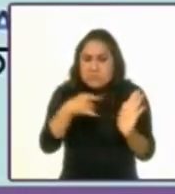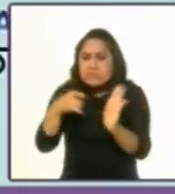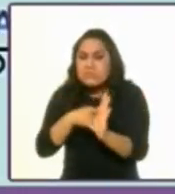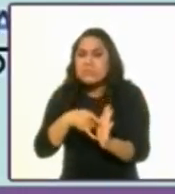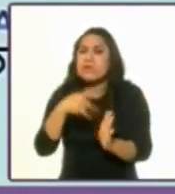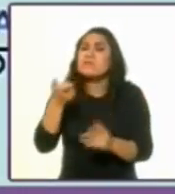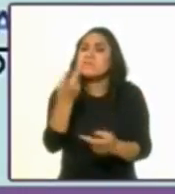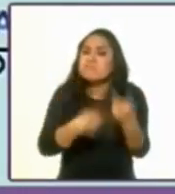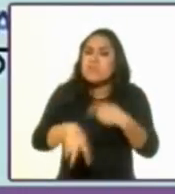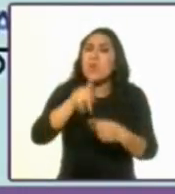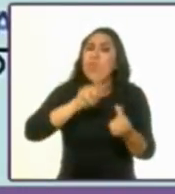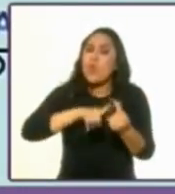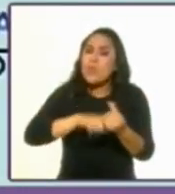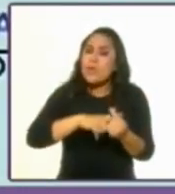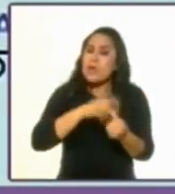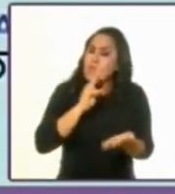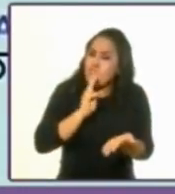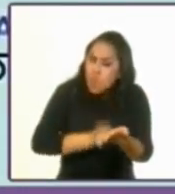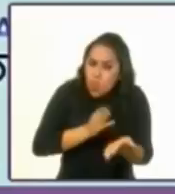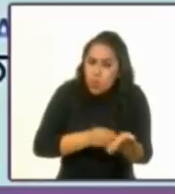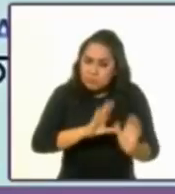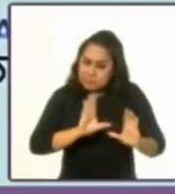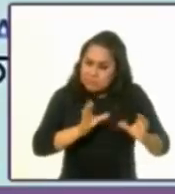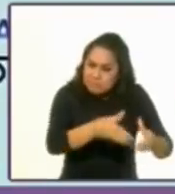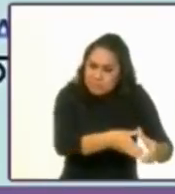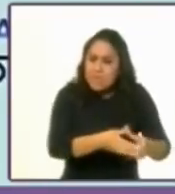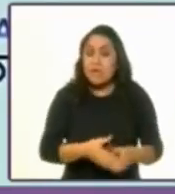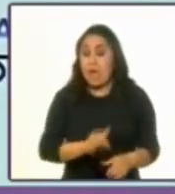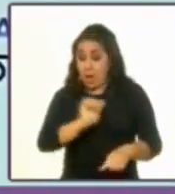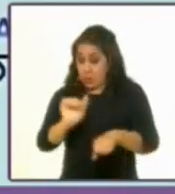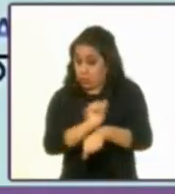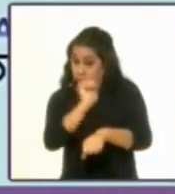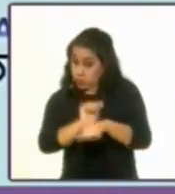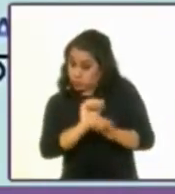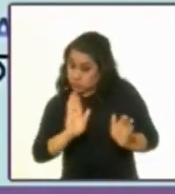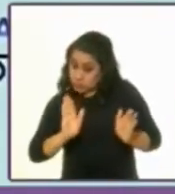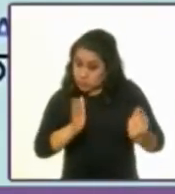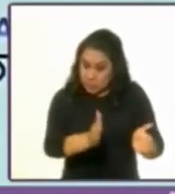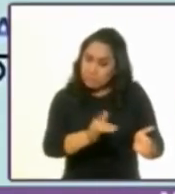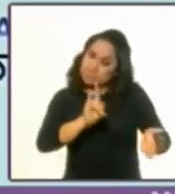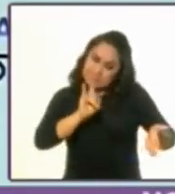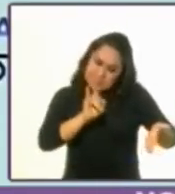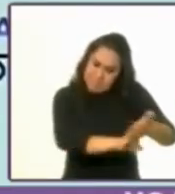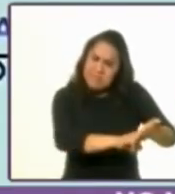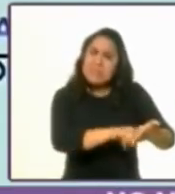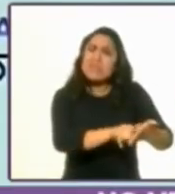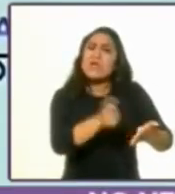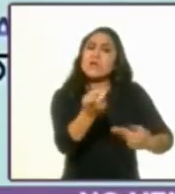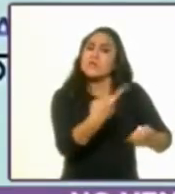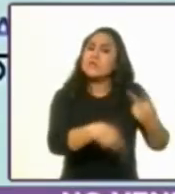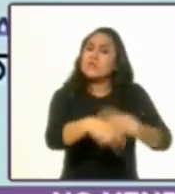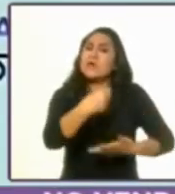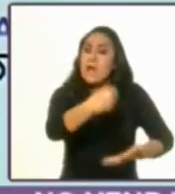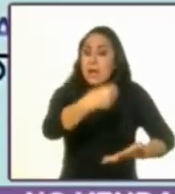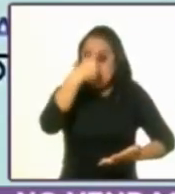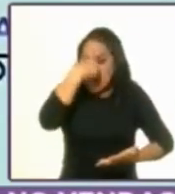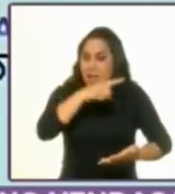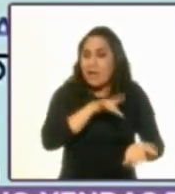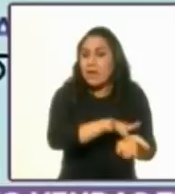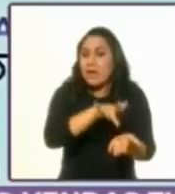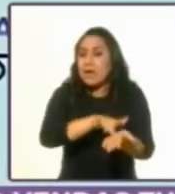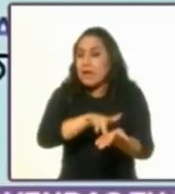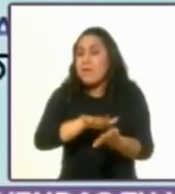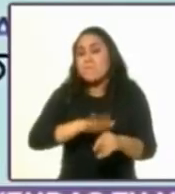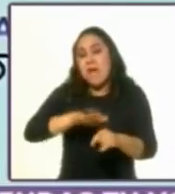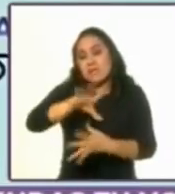todo lo que tiene que ver con cuestiones del automóvil tienen que ser etiquetados precisamente para el desarrollo del transporte público